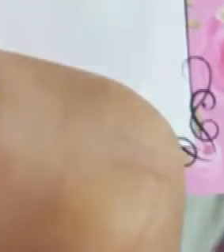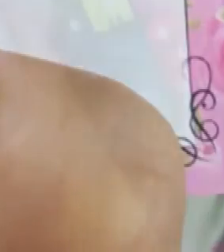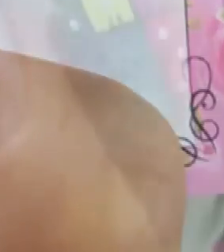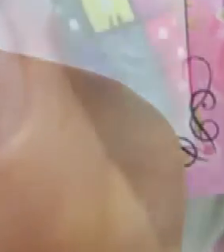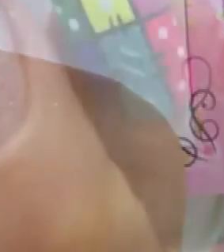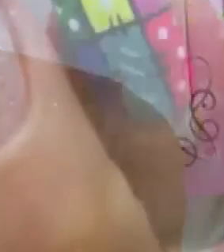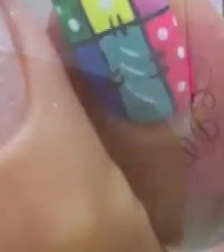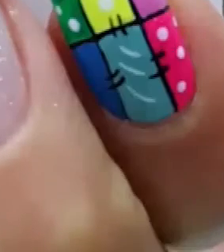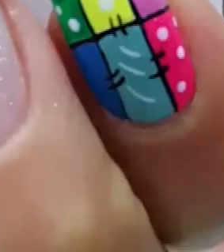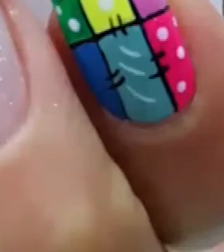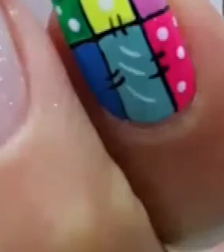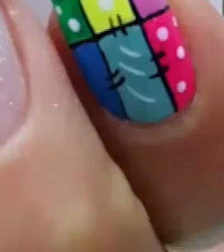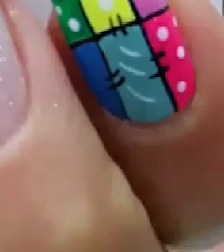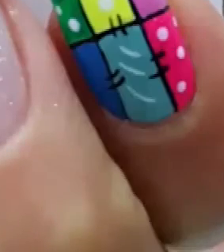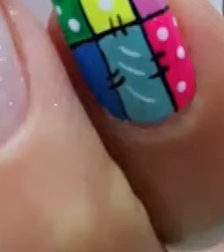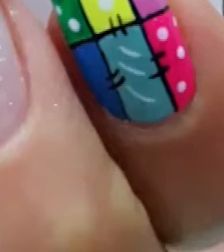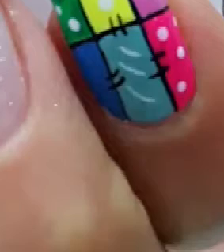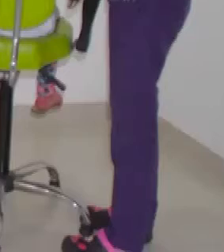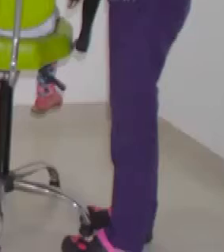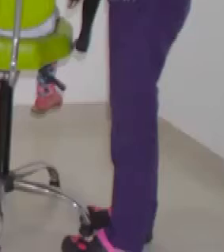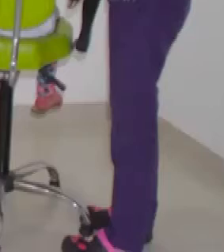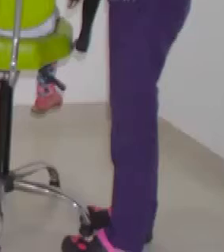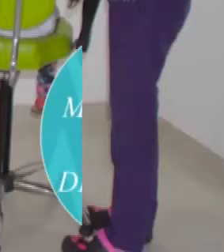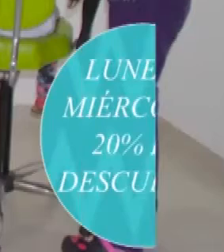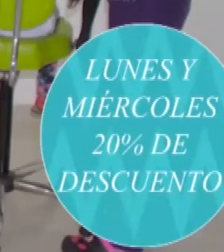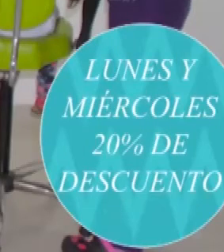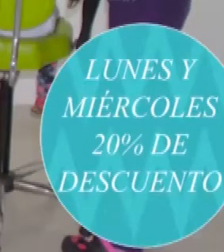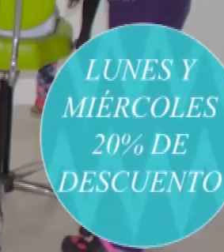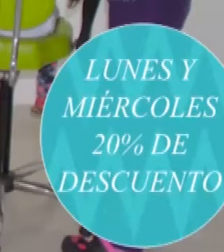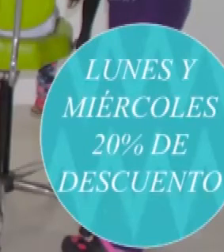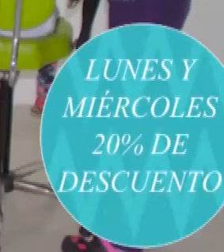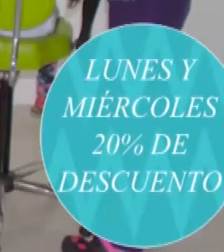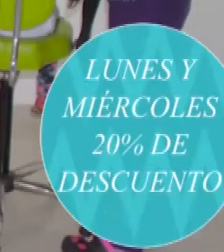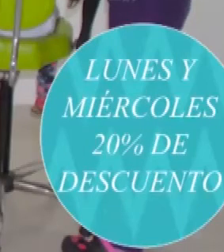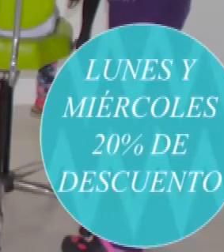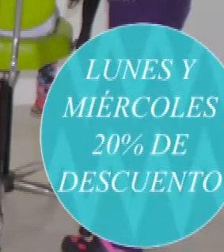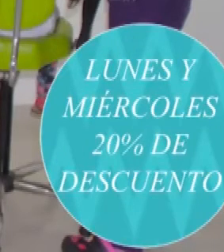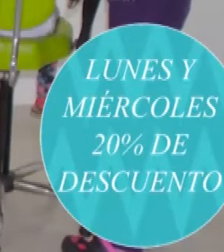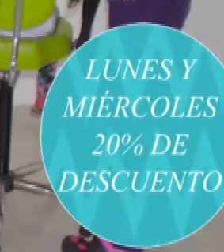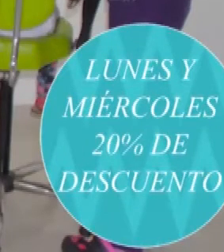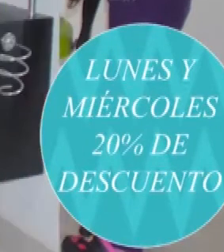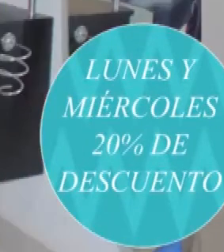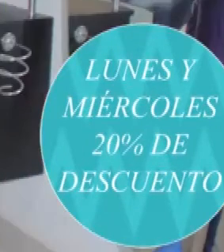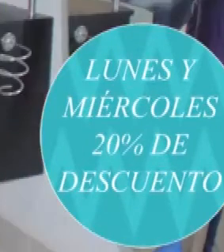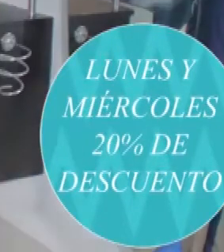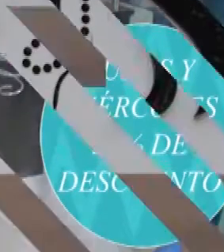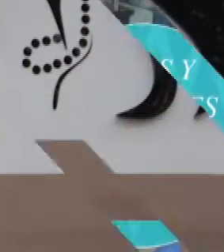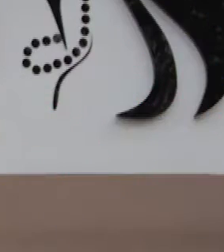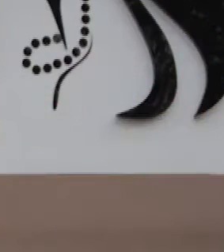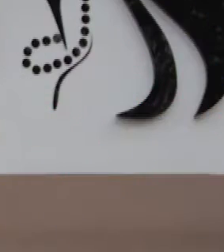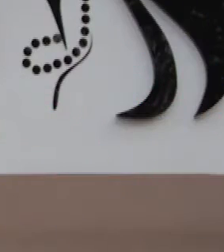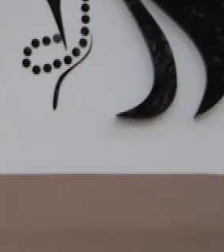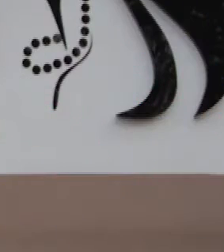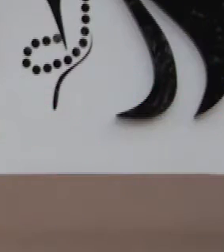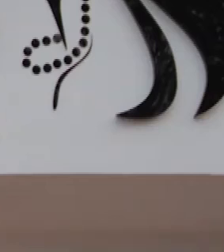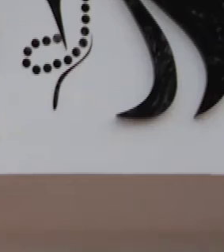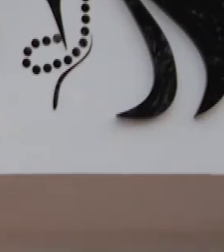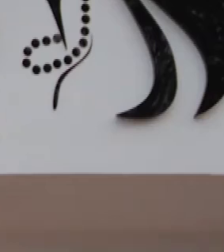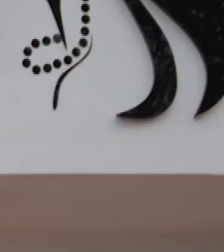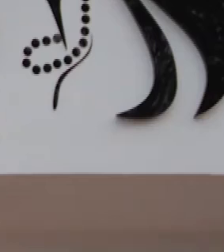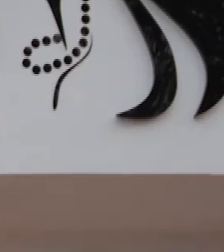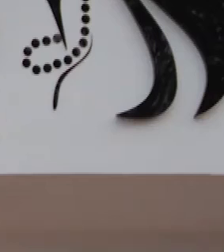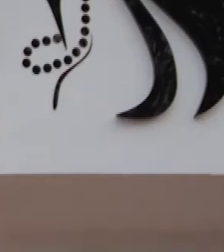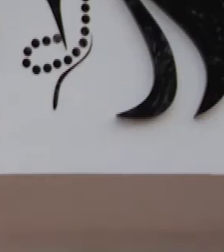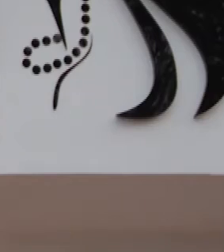diseños exclusivos de uñas con esmaltes americanos. Lunes y miércoles, 20% de descuento. Calle 61, número 1936, Barrio El